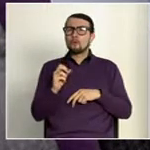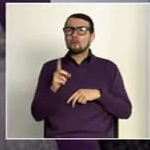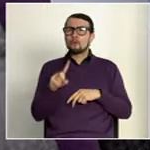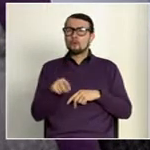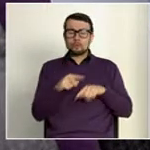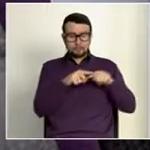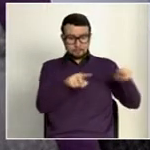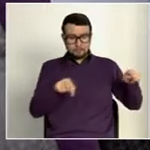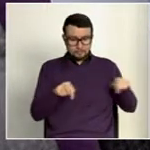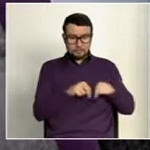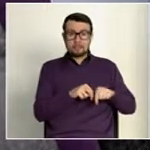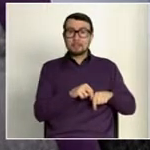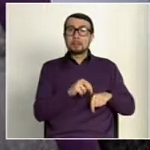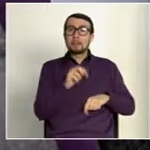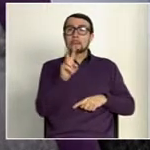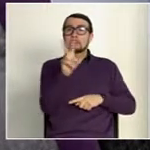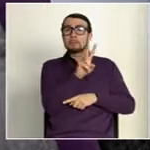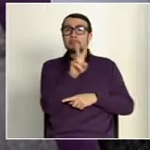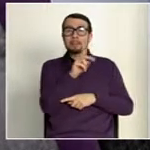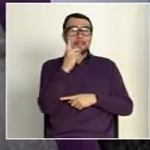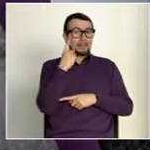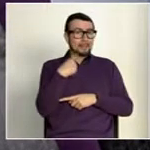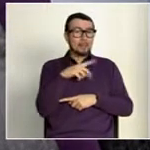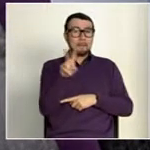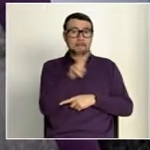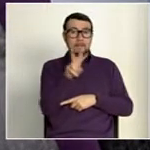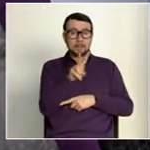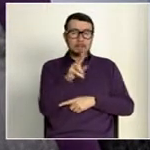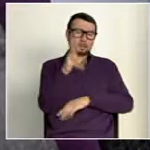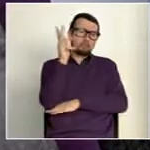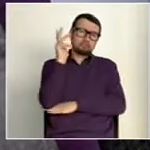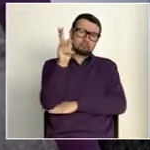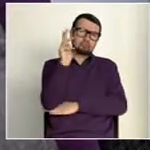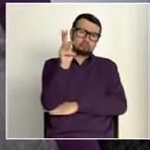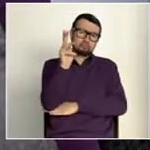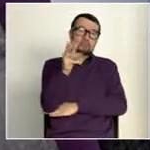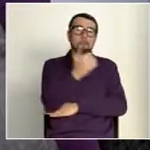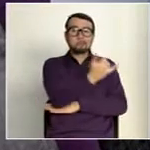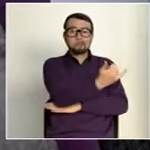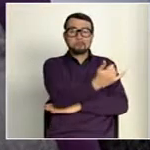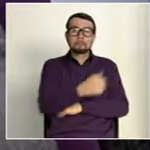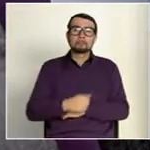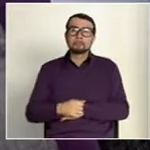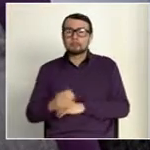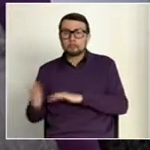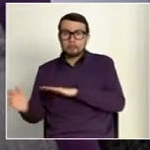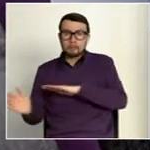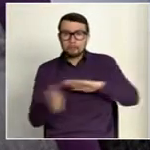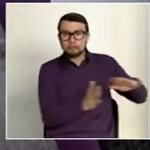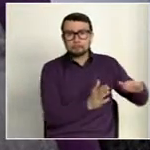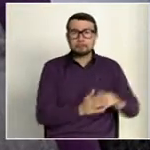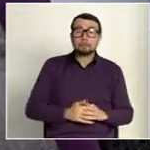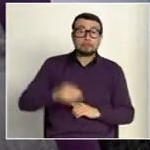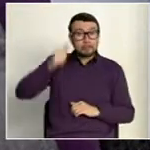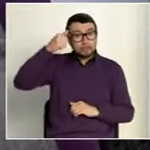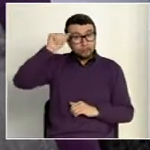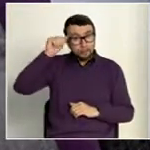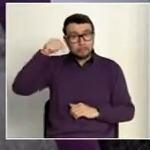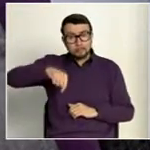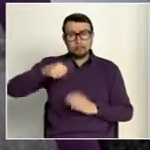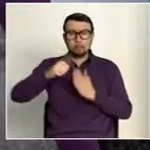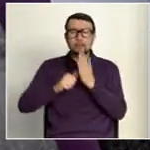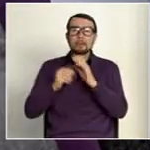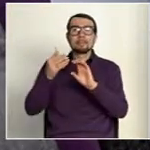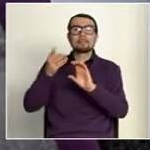el viernes donde estaremos dictando esta conferencia. Recuerden que este programa ustedes lo pueden ver en